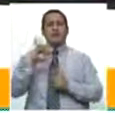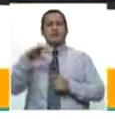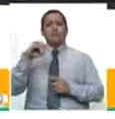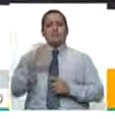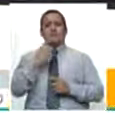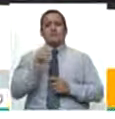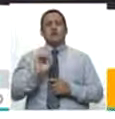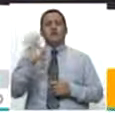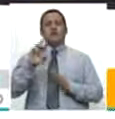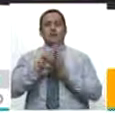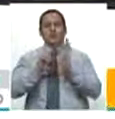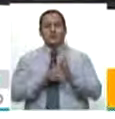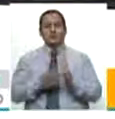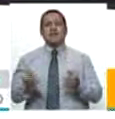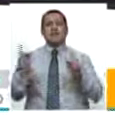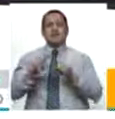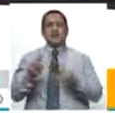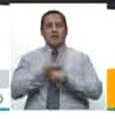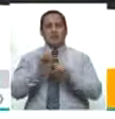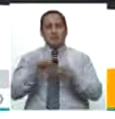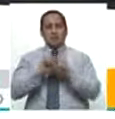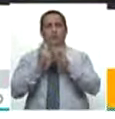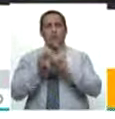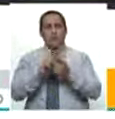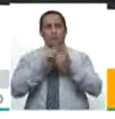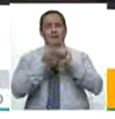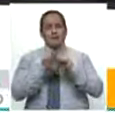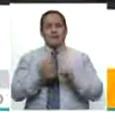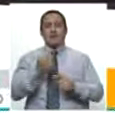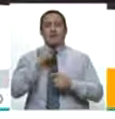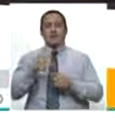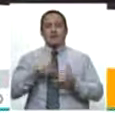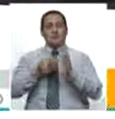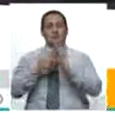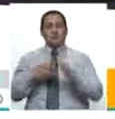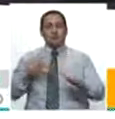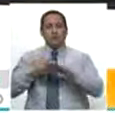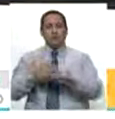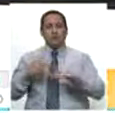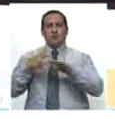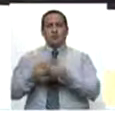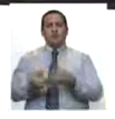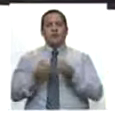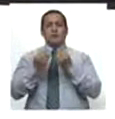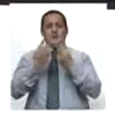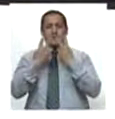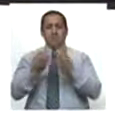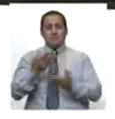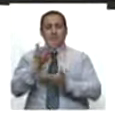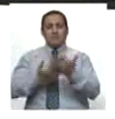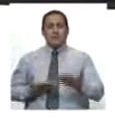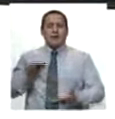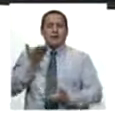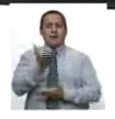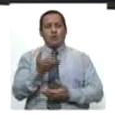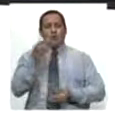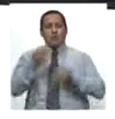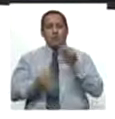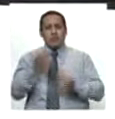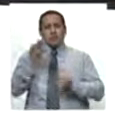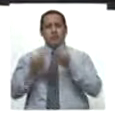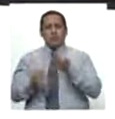te pide tal requisito. Entonces, mientras que los TUPAS no se cambien, esto va a ser una traba. Porque si no, tendrías que estar interponiendo acciones de amparo